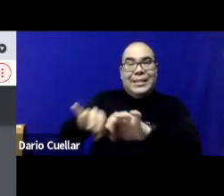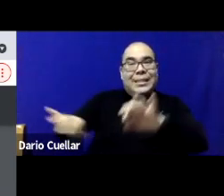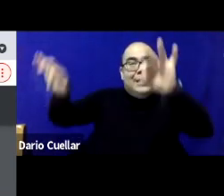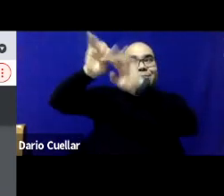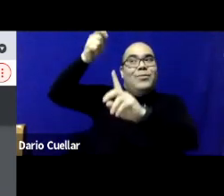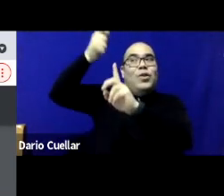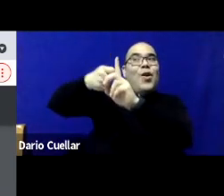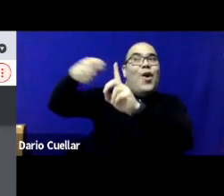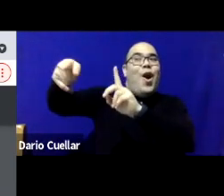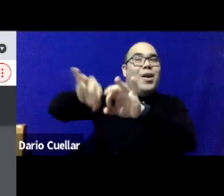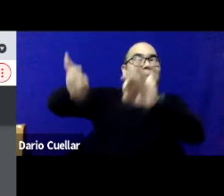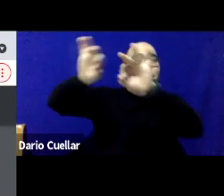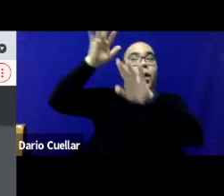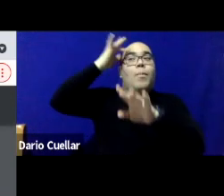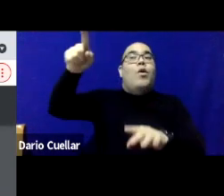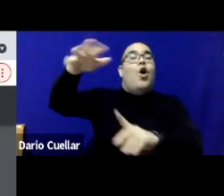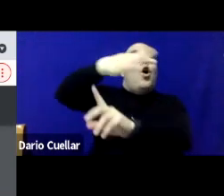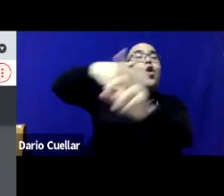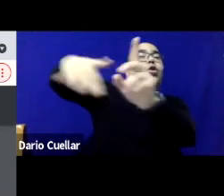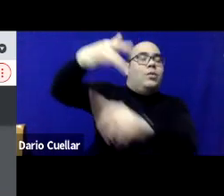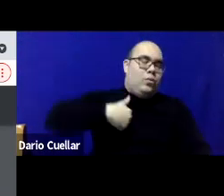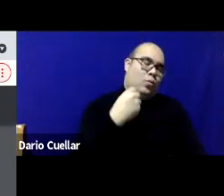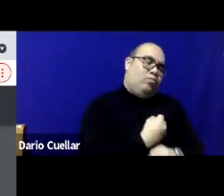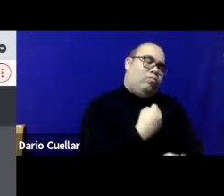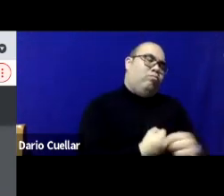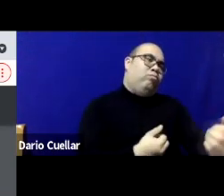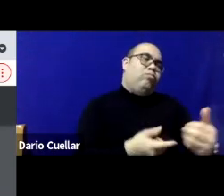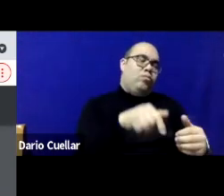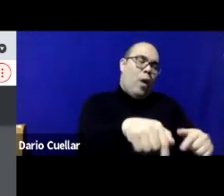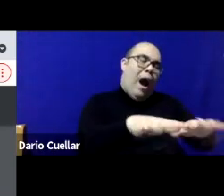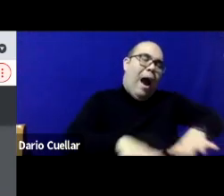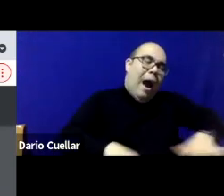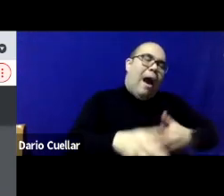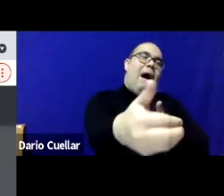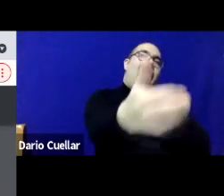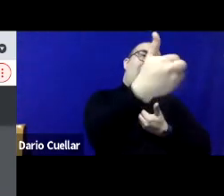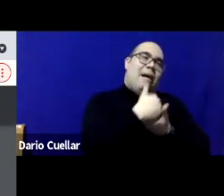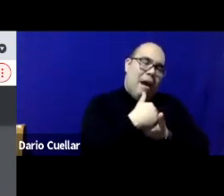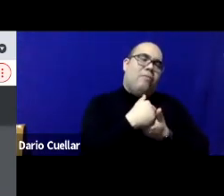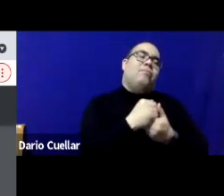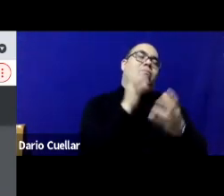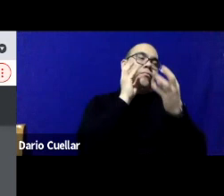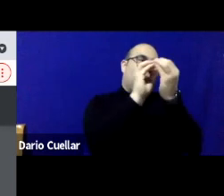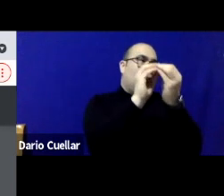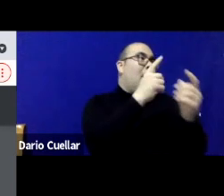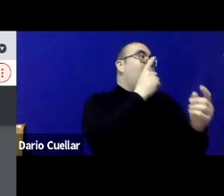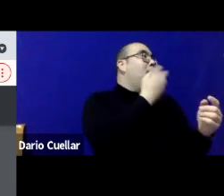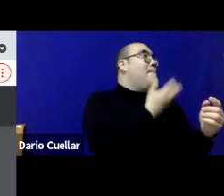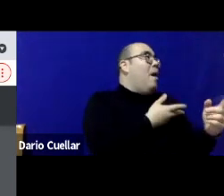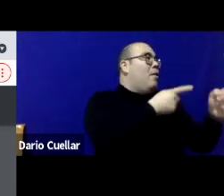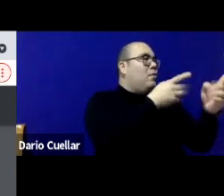contextos lo que yo estoy tratando de generar con el consultante en sesión, con los papás una alianza clave para que lo